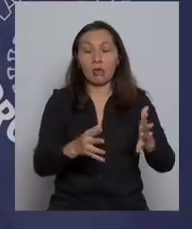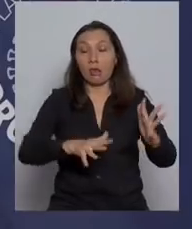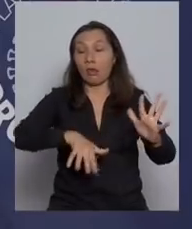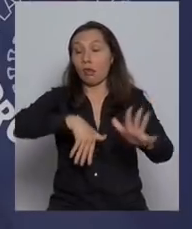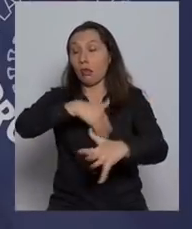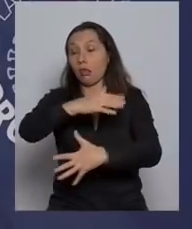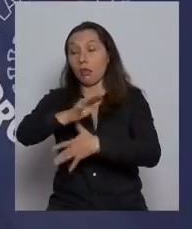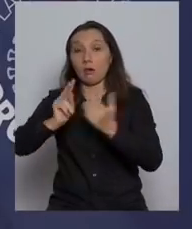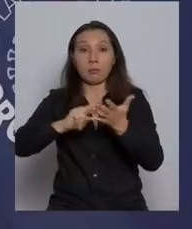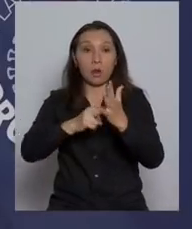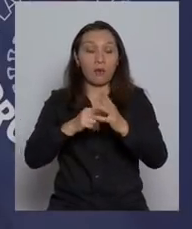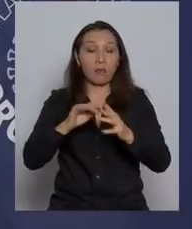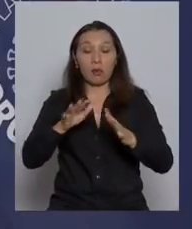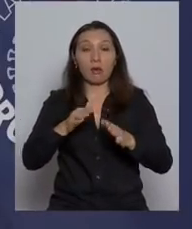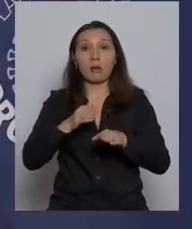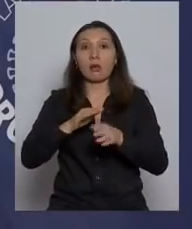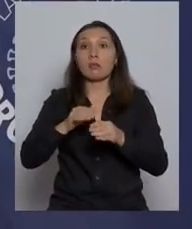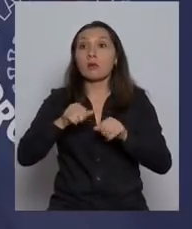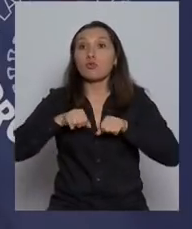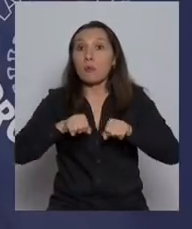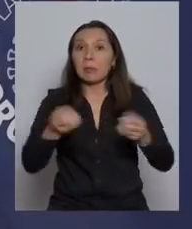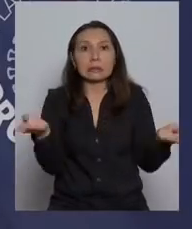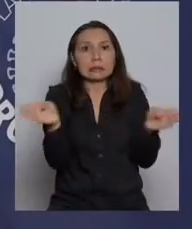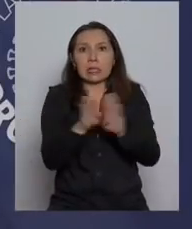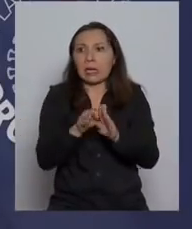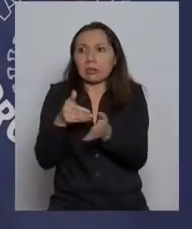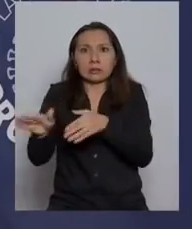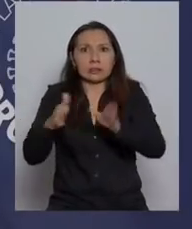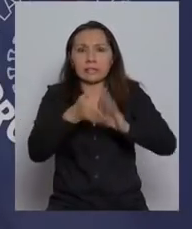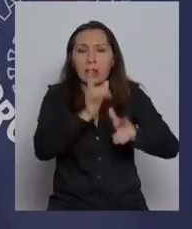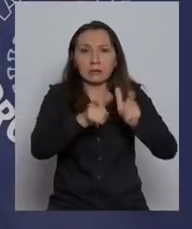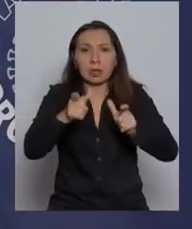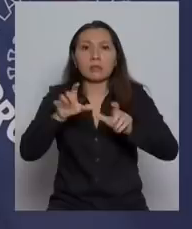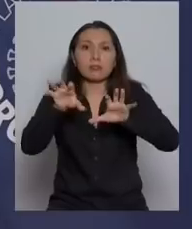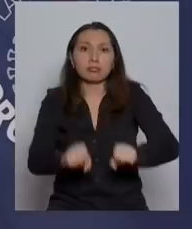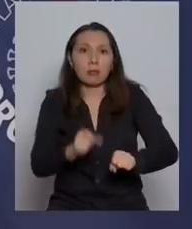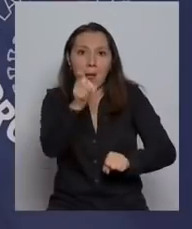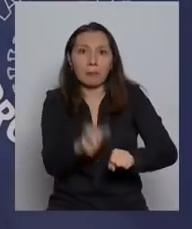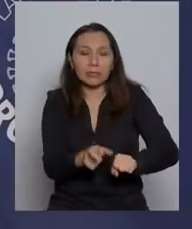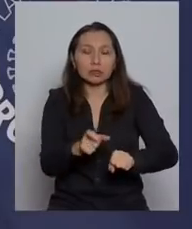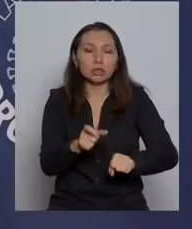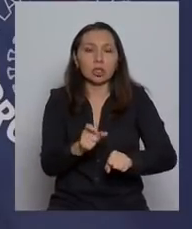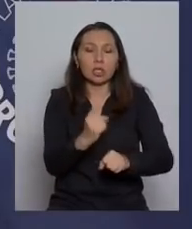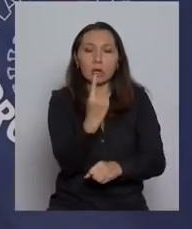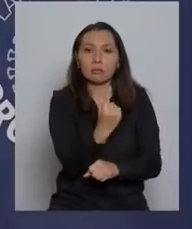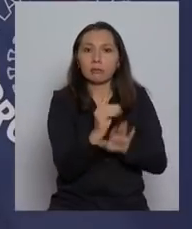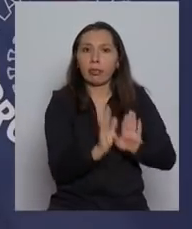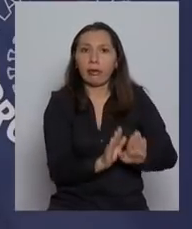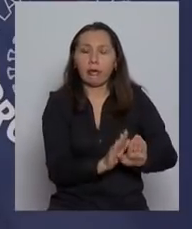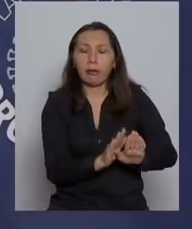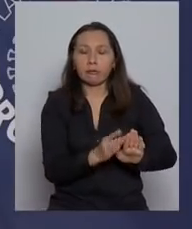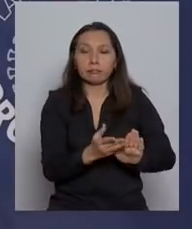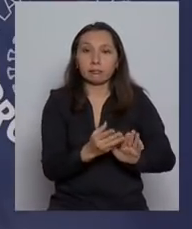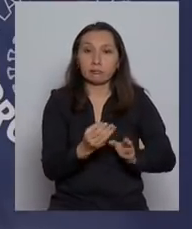gran alerta, vaciamiento del supermercado, retención de esta persona, e insisto, esto conlleva